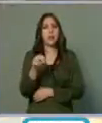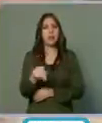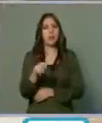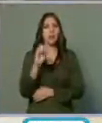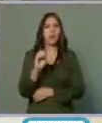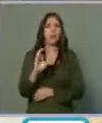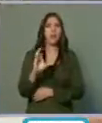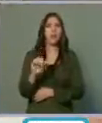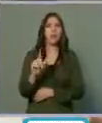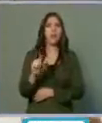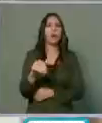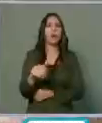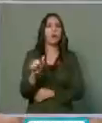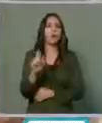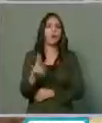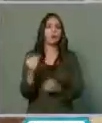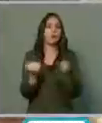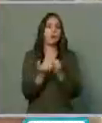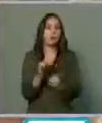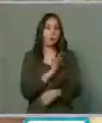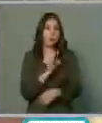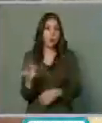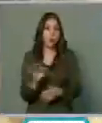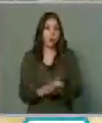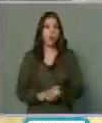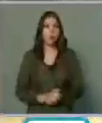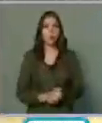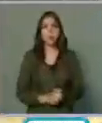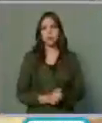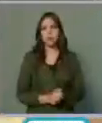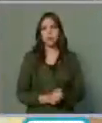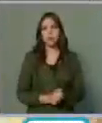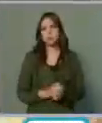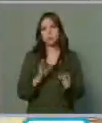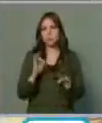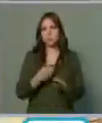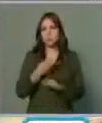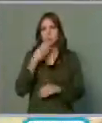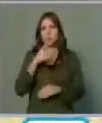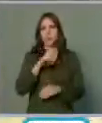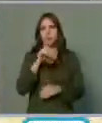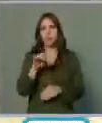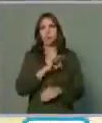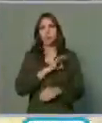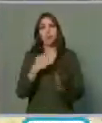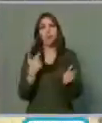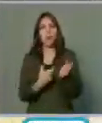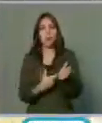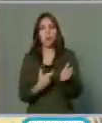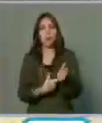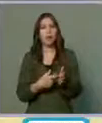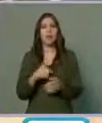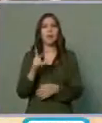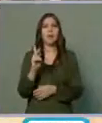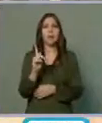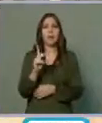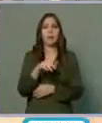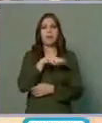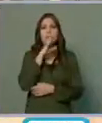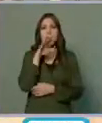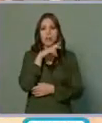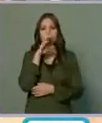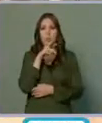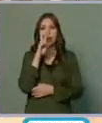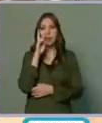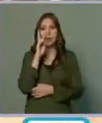calamar. Calamar también. Perfecto. Ok, entonces podemos empanizar camarón papa, cebolla. ¿Qué les parece si en